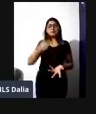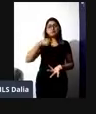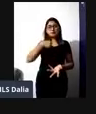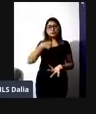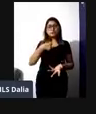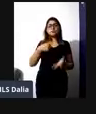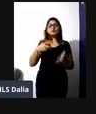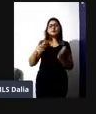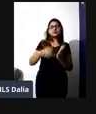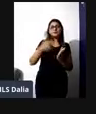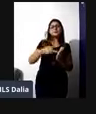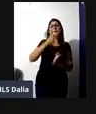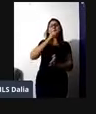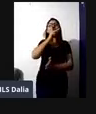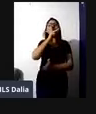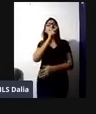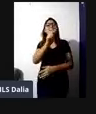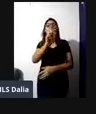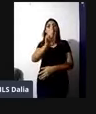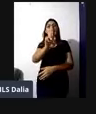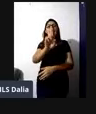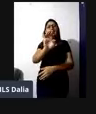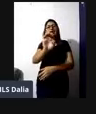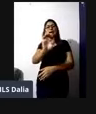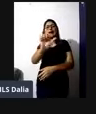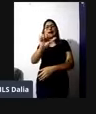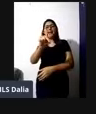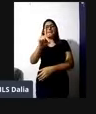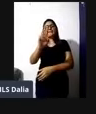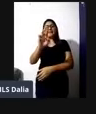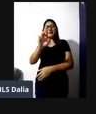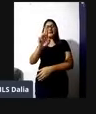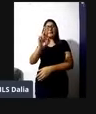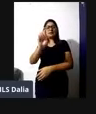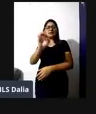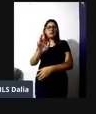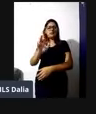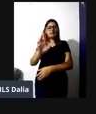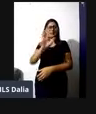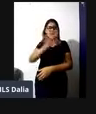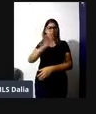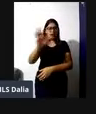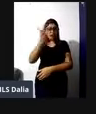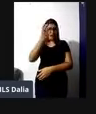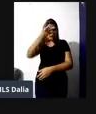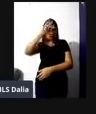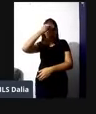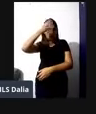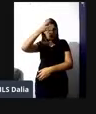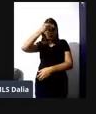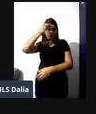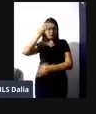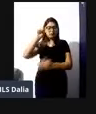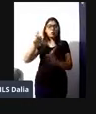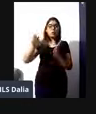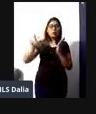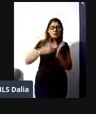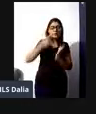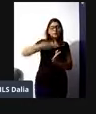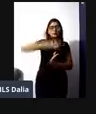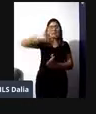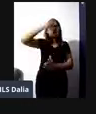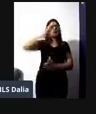la palabra reaprender, porque sí creo que, que, esta, que esta contingencia